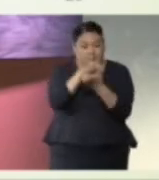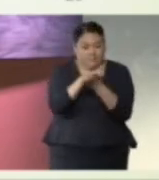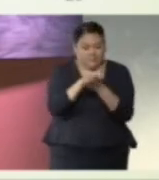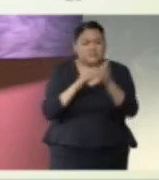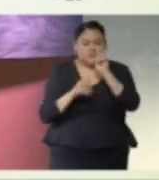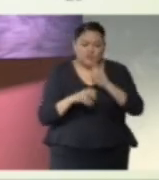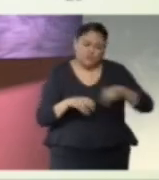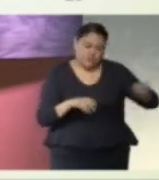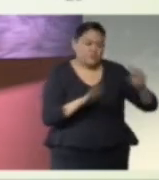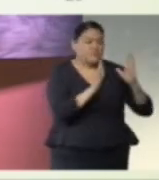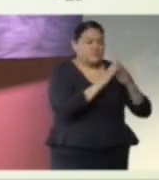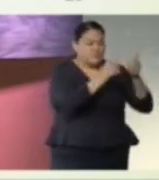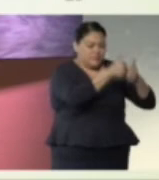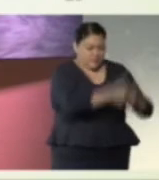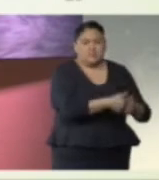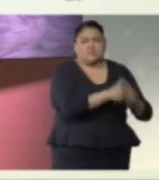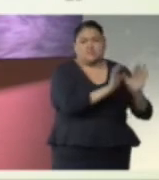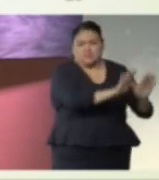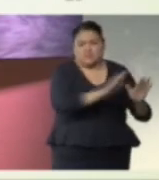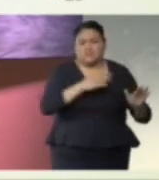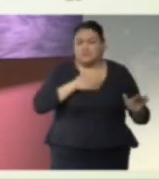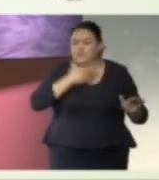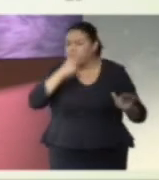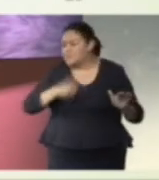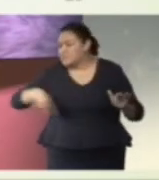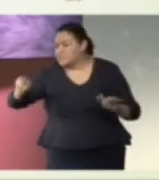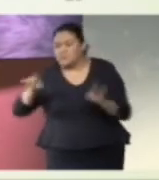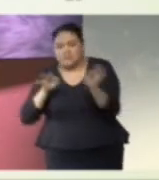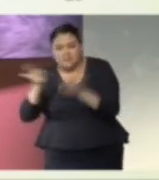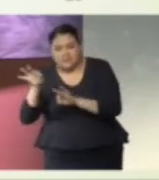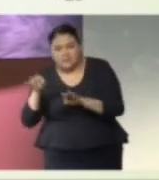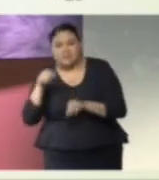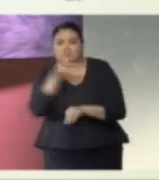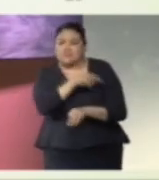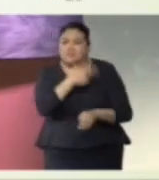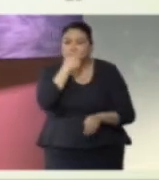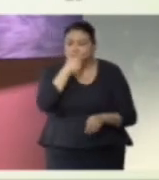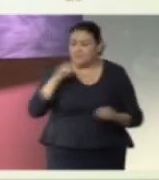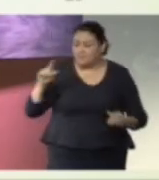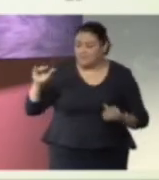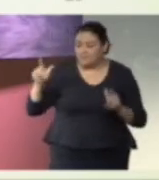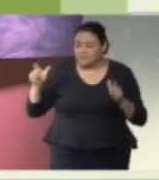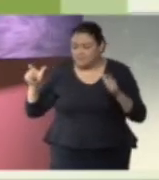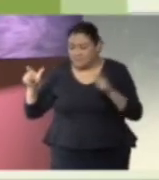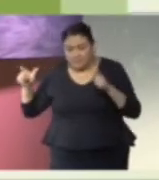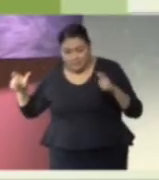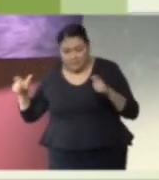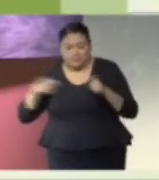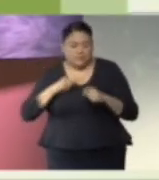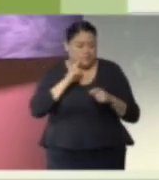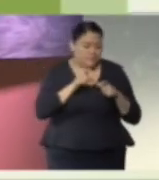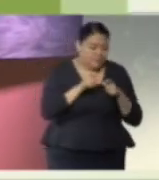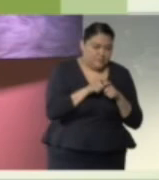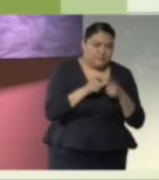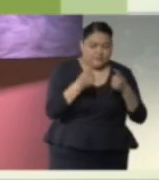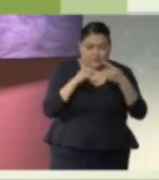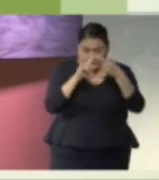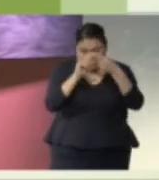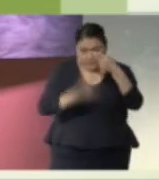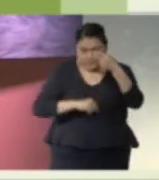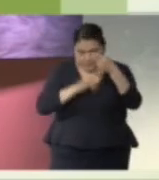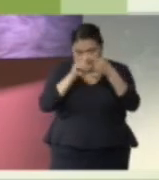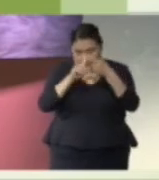participación diferente, desigual de mujeres y hombres en el mercado de trabajo. Otra variable que también tiene